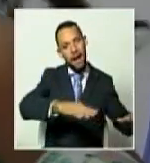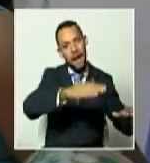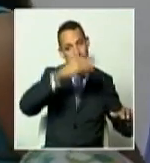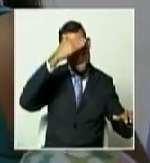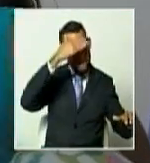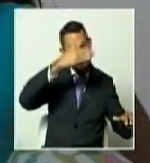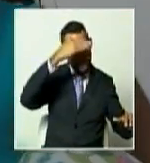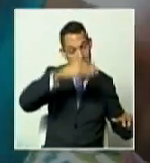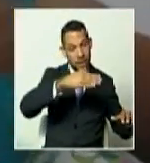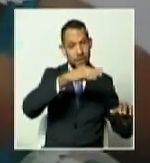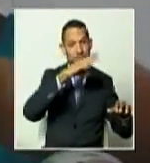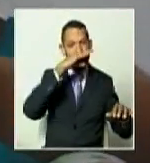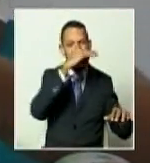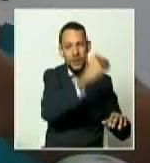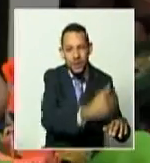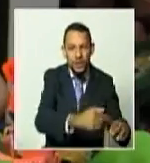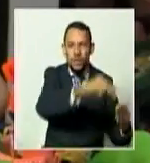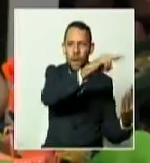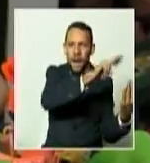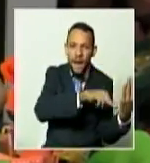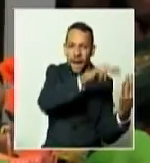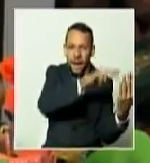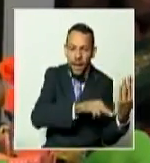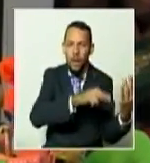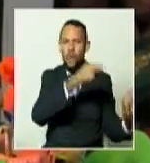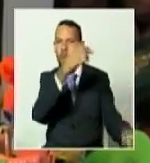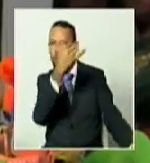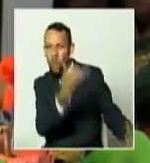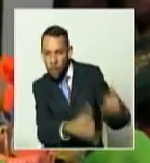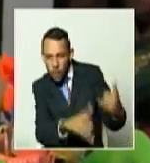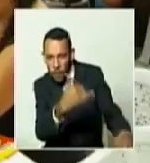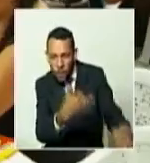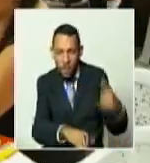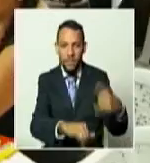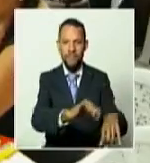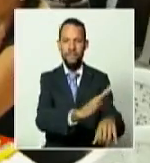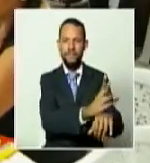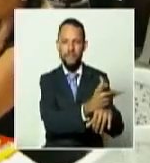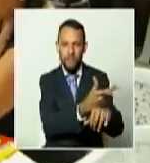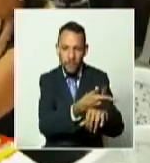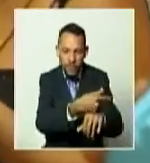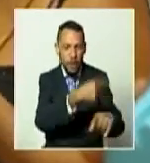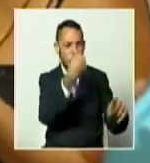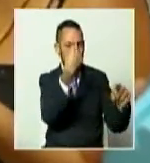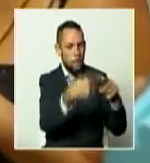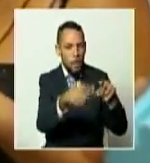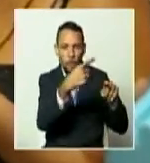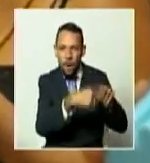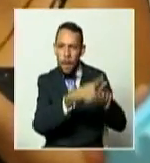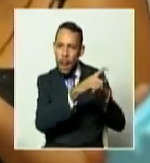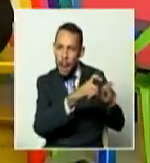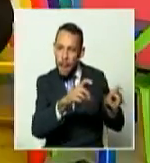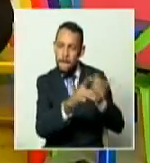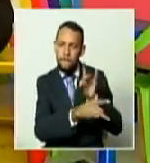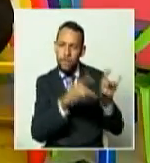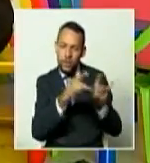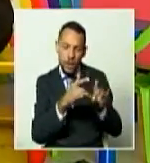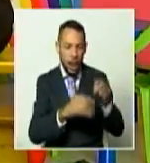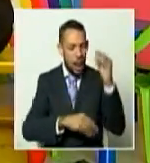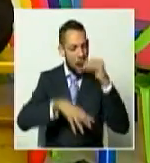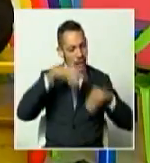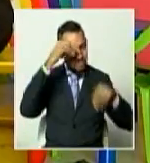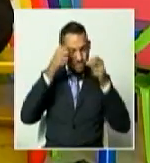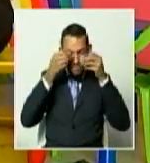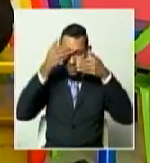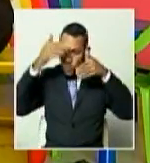en manualidad, les están leyendo, están jugando con ellos, bueno, están haciendo una serie de actividades que también les ayuda a esa parte